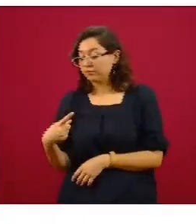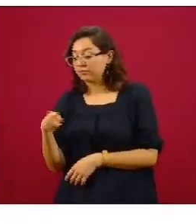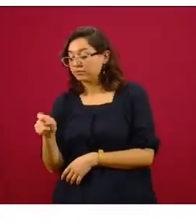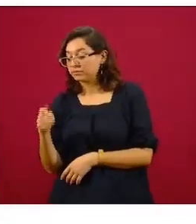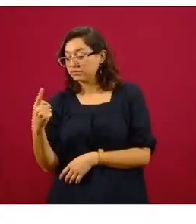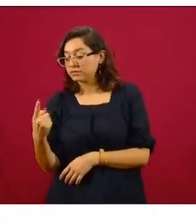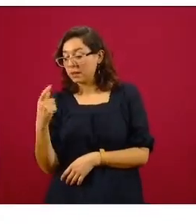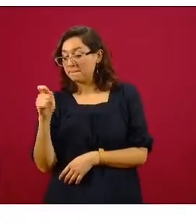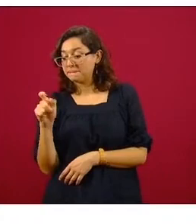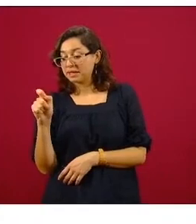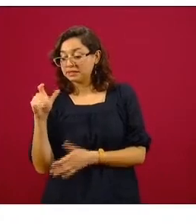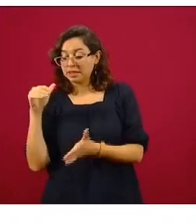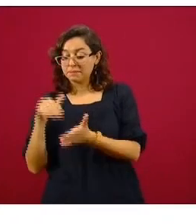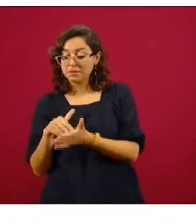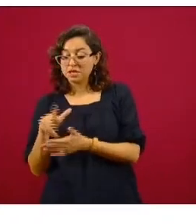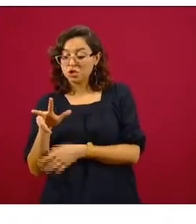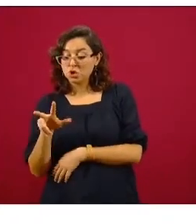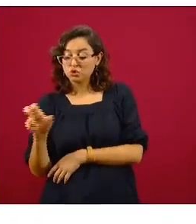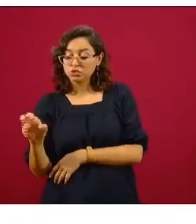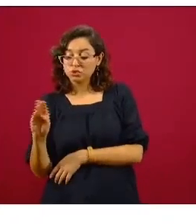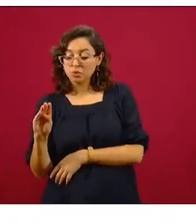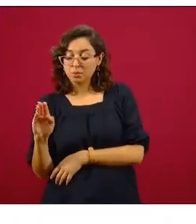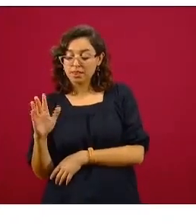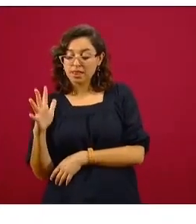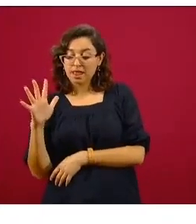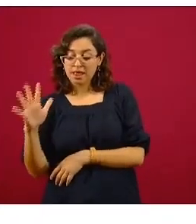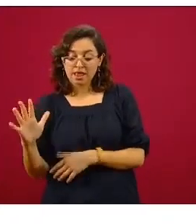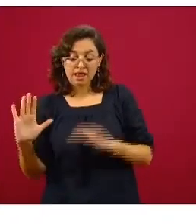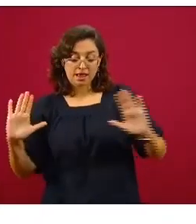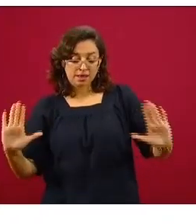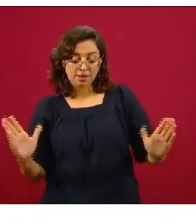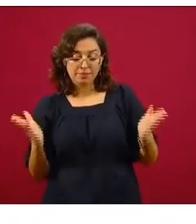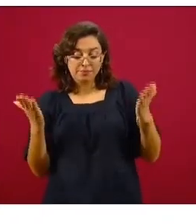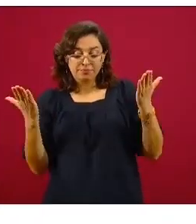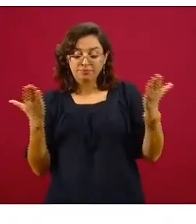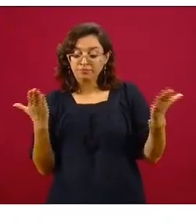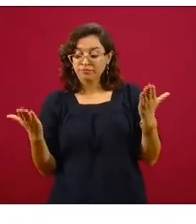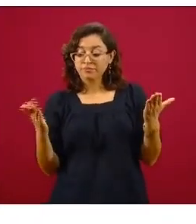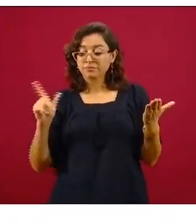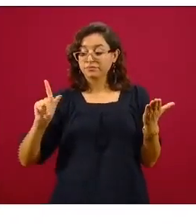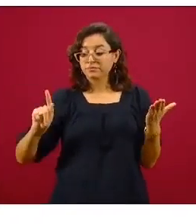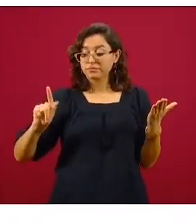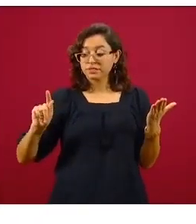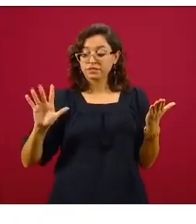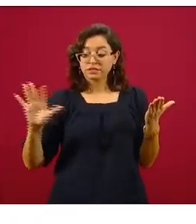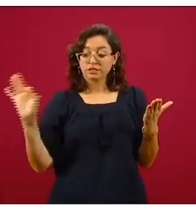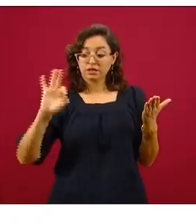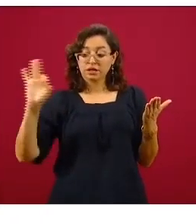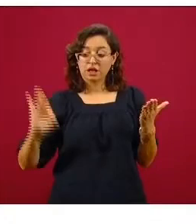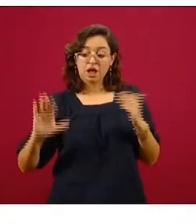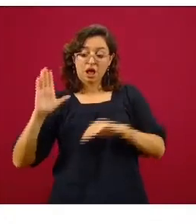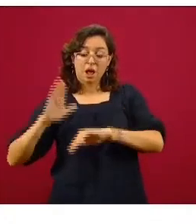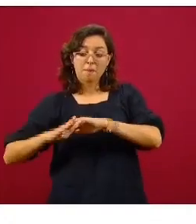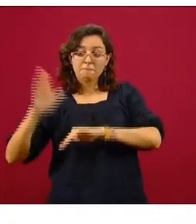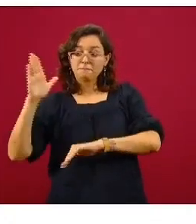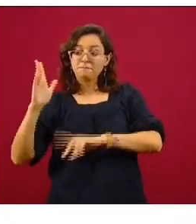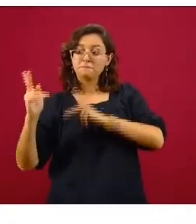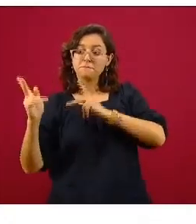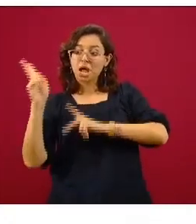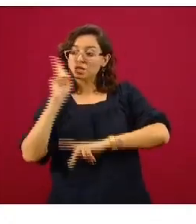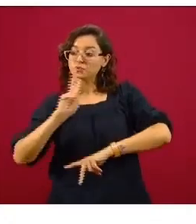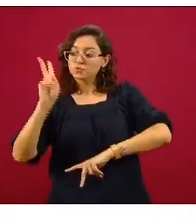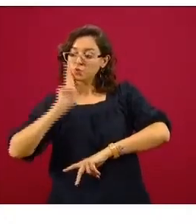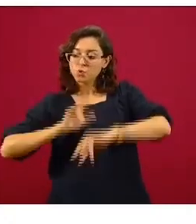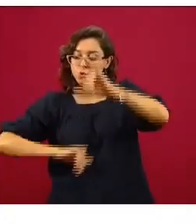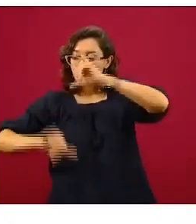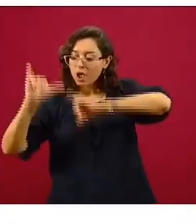21, que fueron 20,895, o sea, prácticamente un 75% más de pruebas